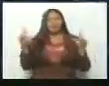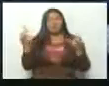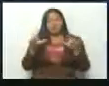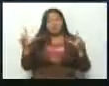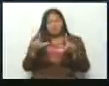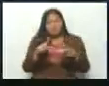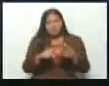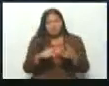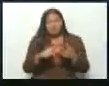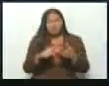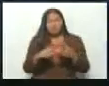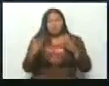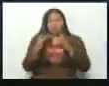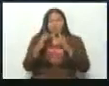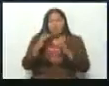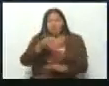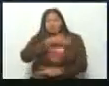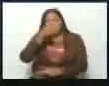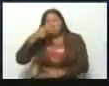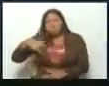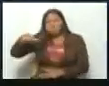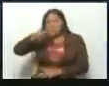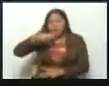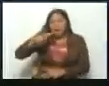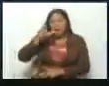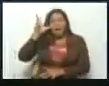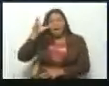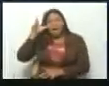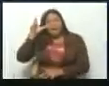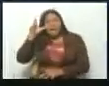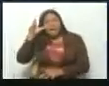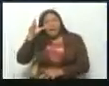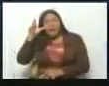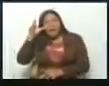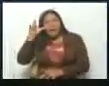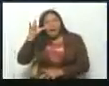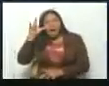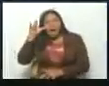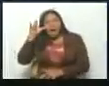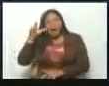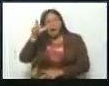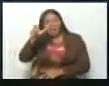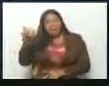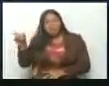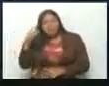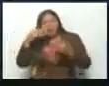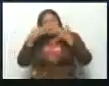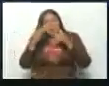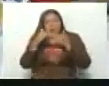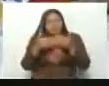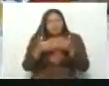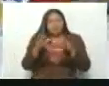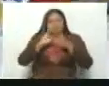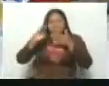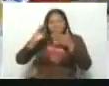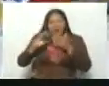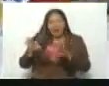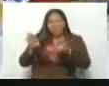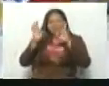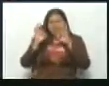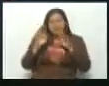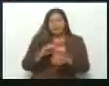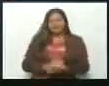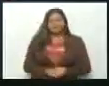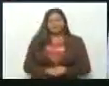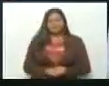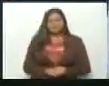televisión, sale por redes y le llegas a cada público, a un público que tiene su característica especial, pero